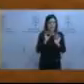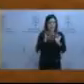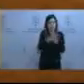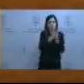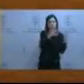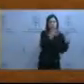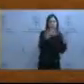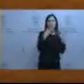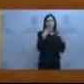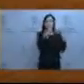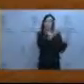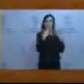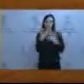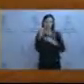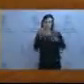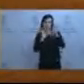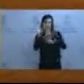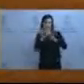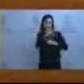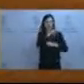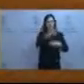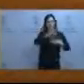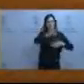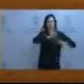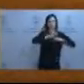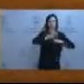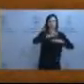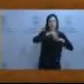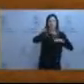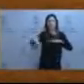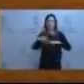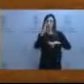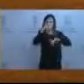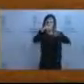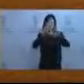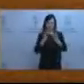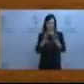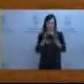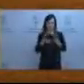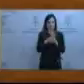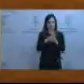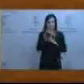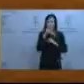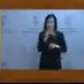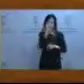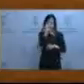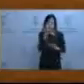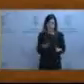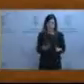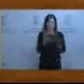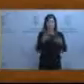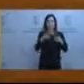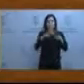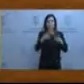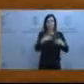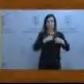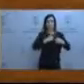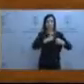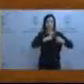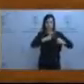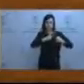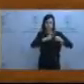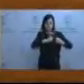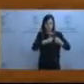de las paradas cardíacas extrahospitalarias, ¿no? Es, por tanto, la principal causa. Fibrilación ventricular supone en